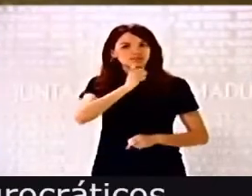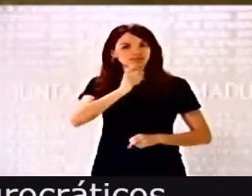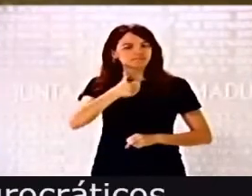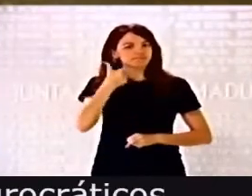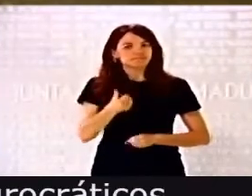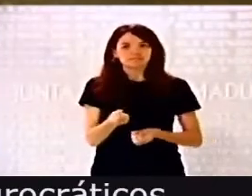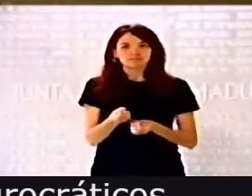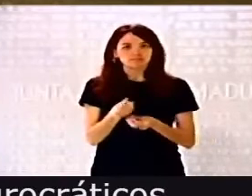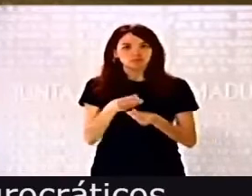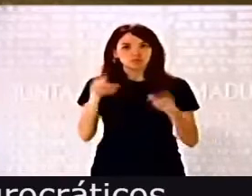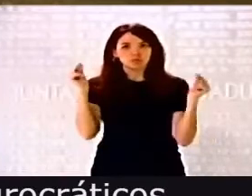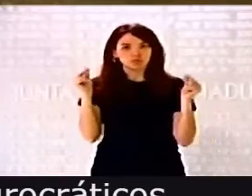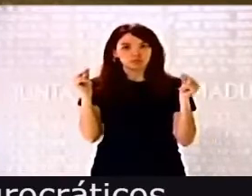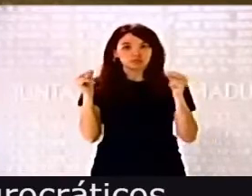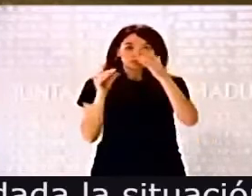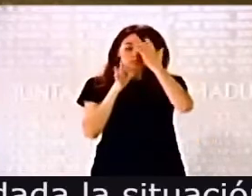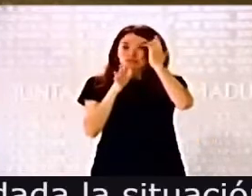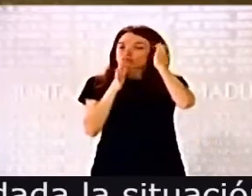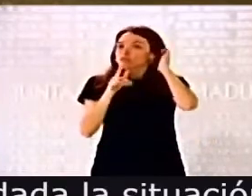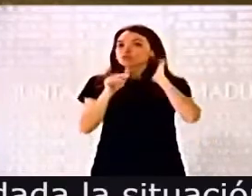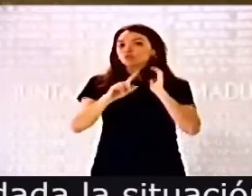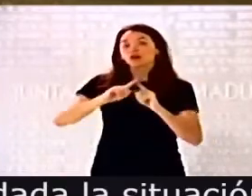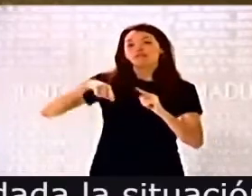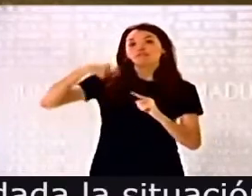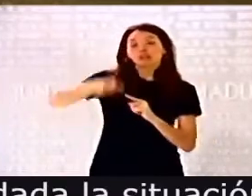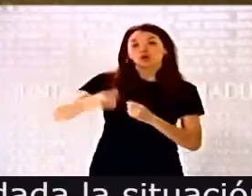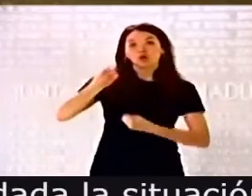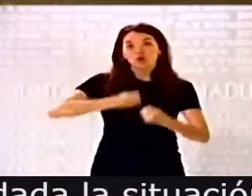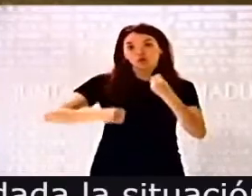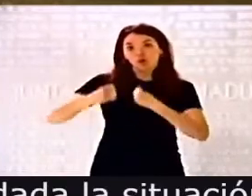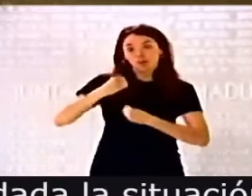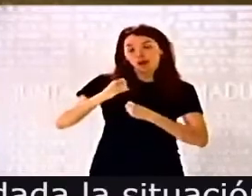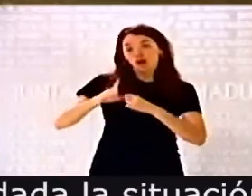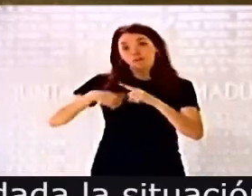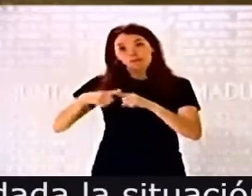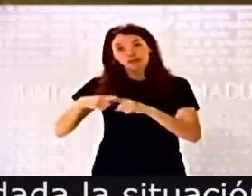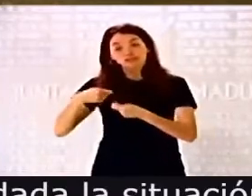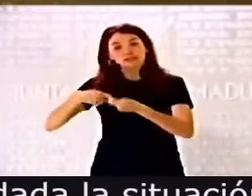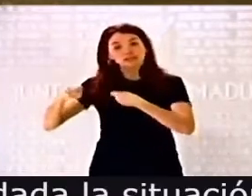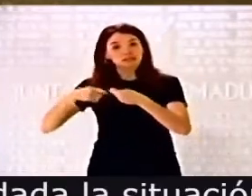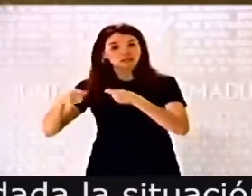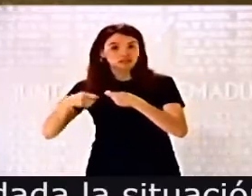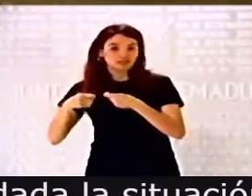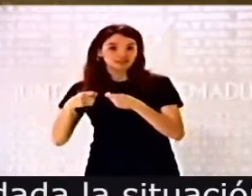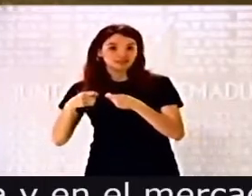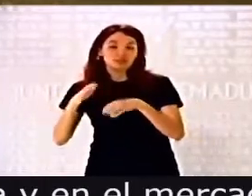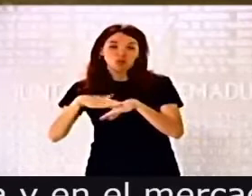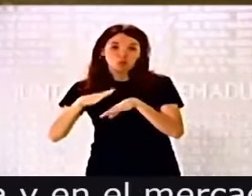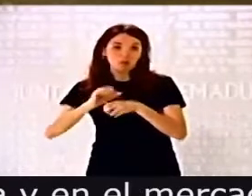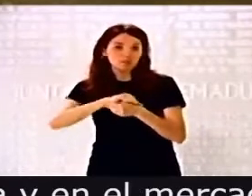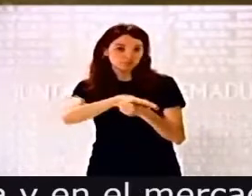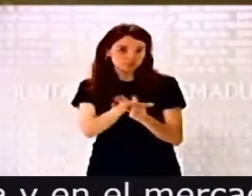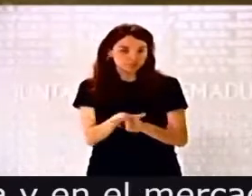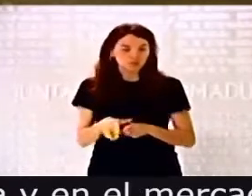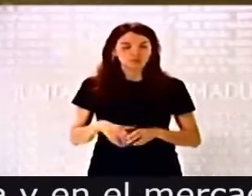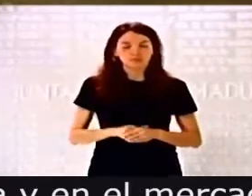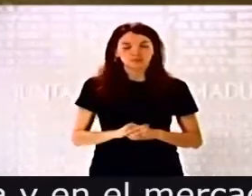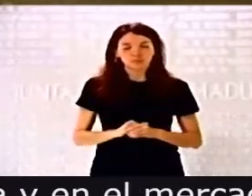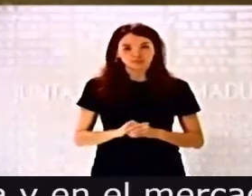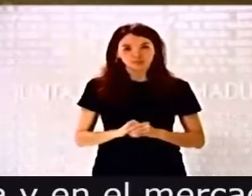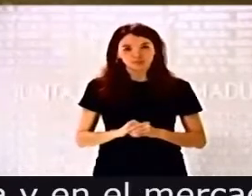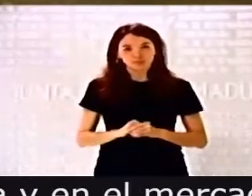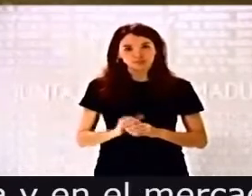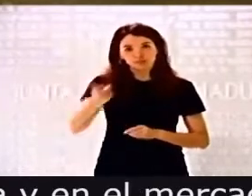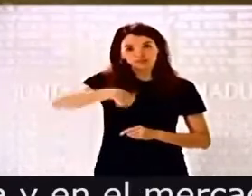situación actual y los efectos que ha tenido en la economía y en el mercado laboral esta pandemia. Queremos